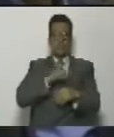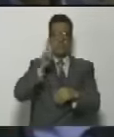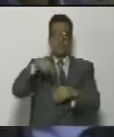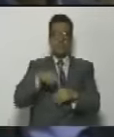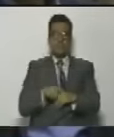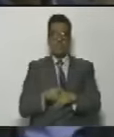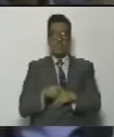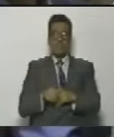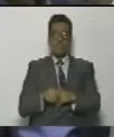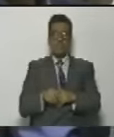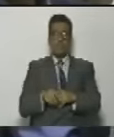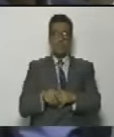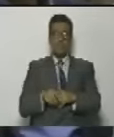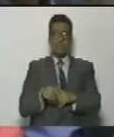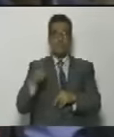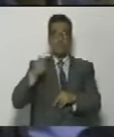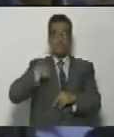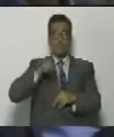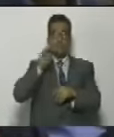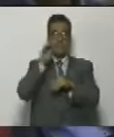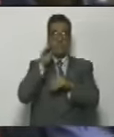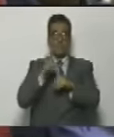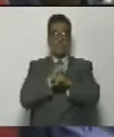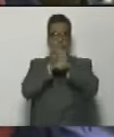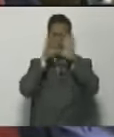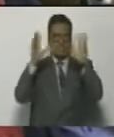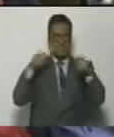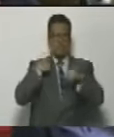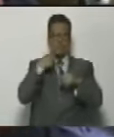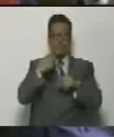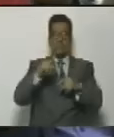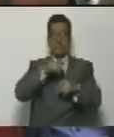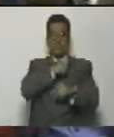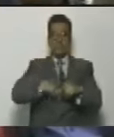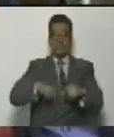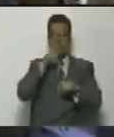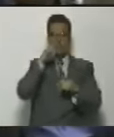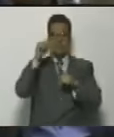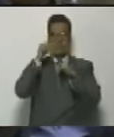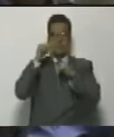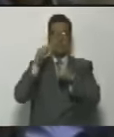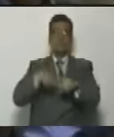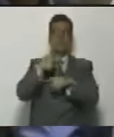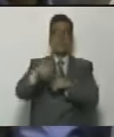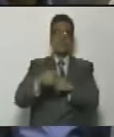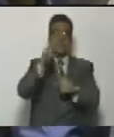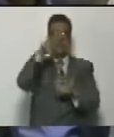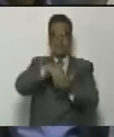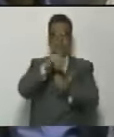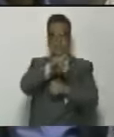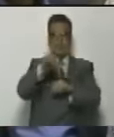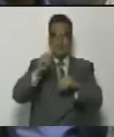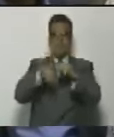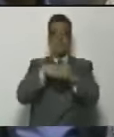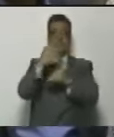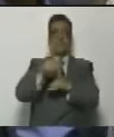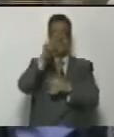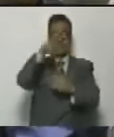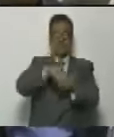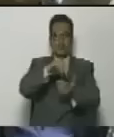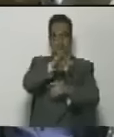además, tiene una proyección clara, y lo ha dicho el presidente Nicolás, va más allá, va hacia el 2030, va hacia